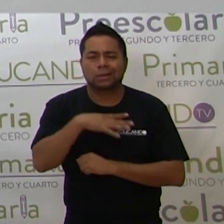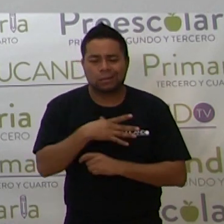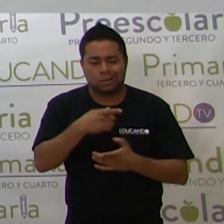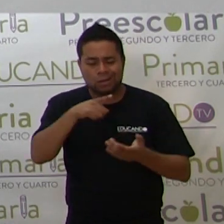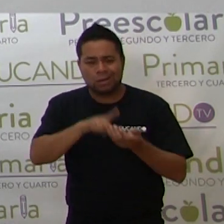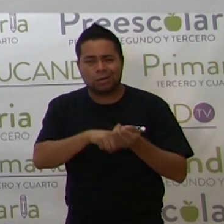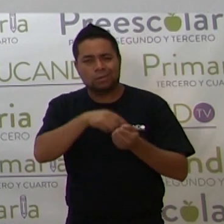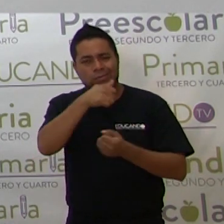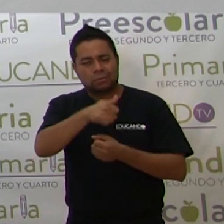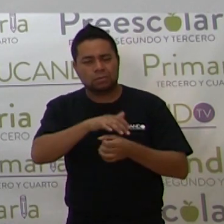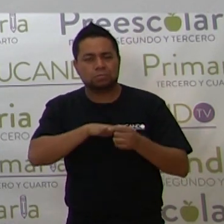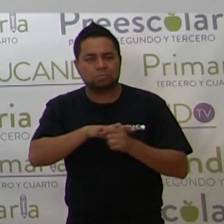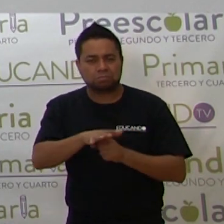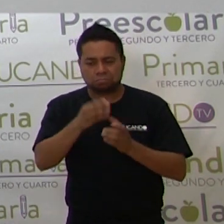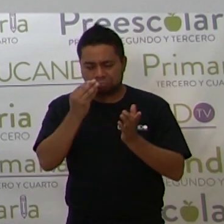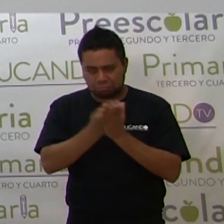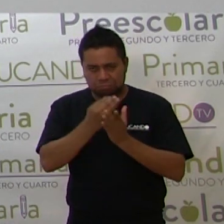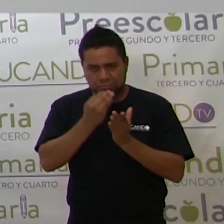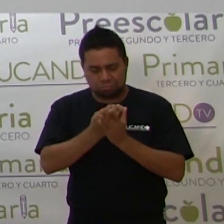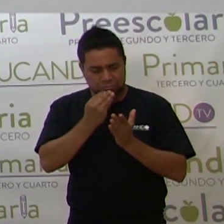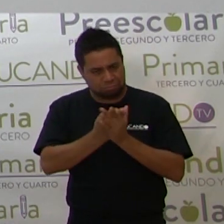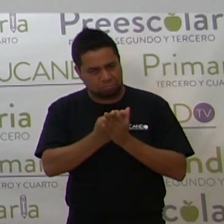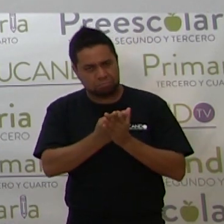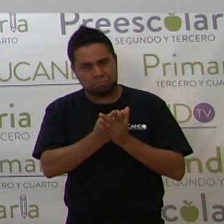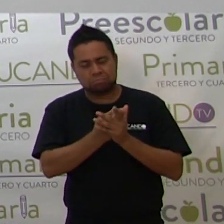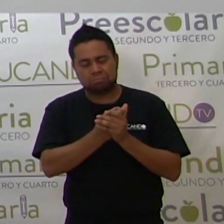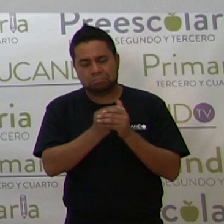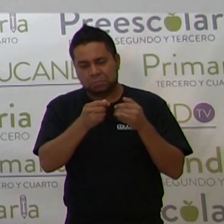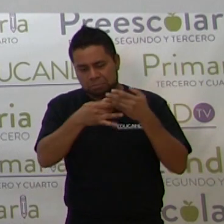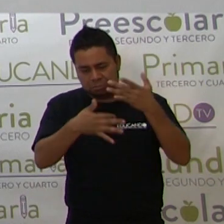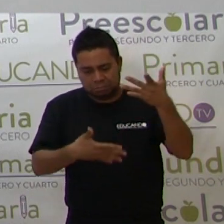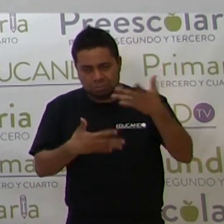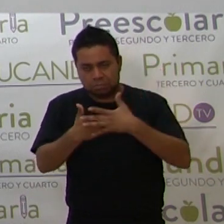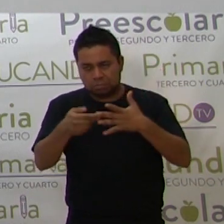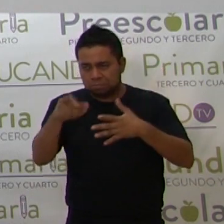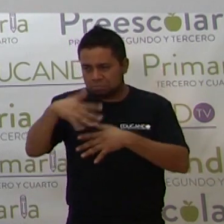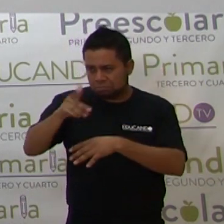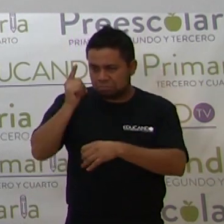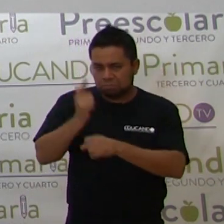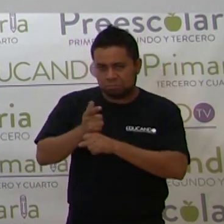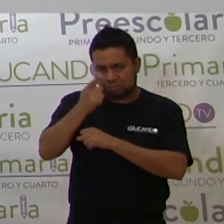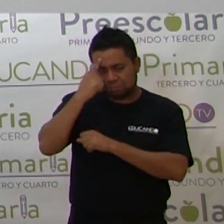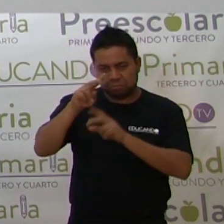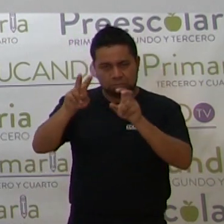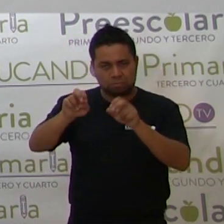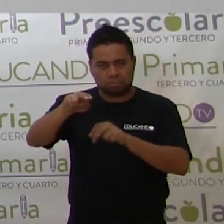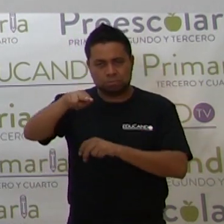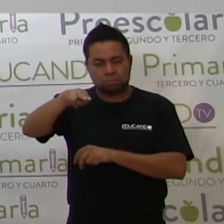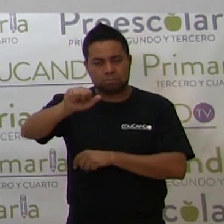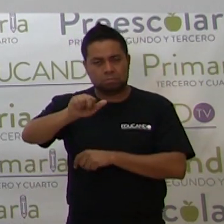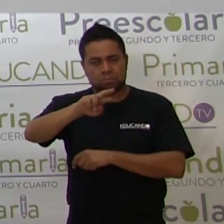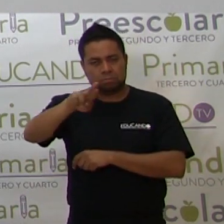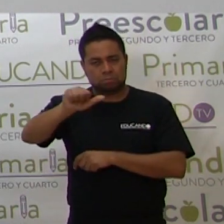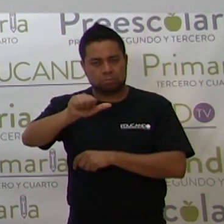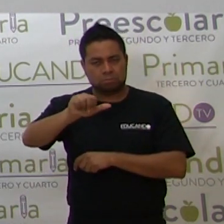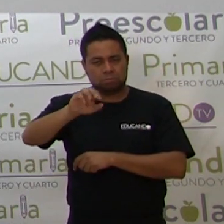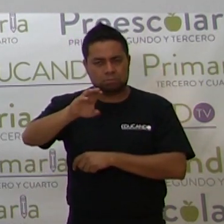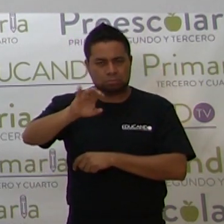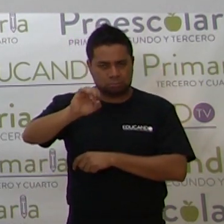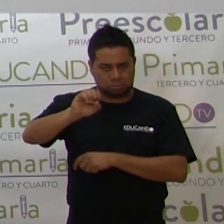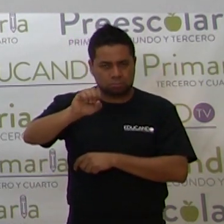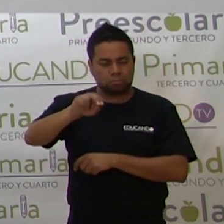todos y cada una de las sesiones y vamos a buscar en este caso la sesión de la narración. Ahí vas a encontrar